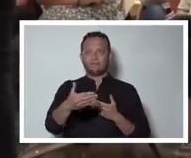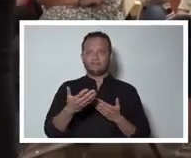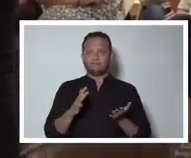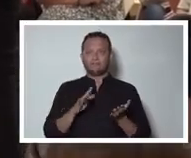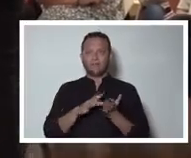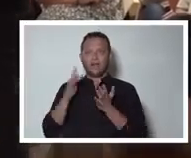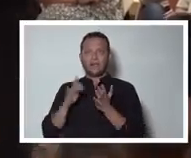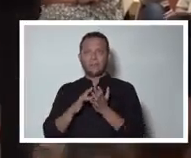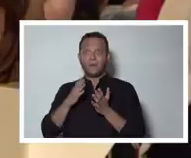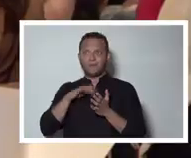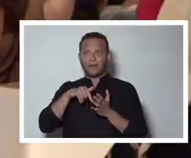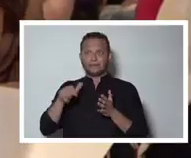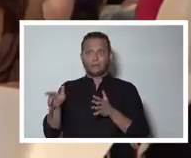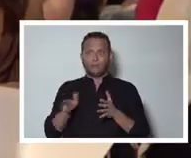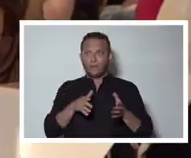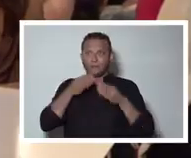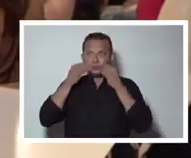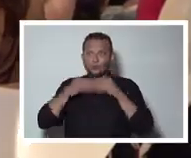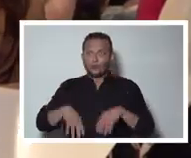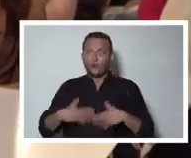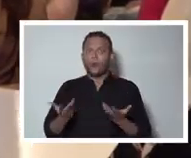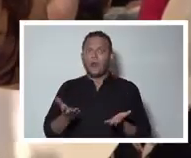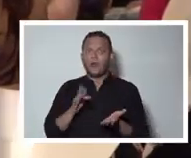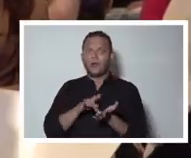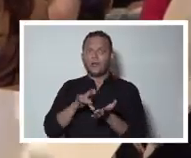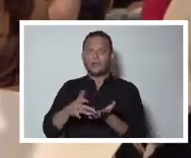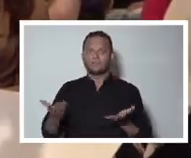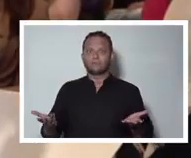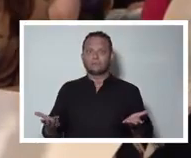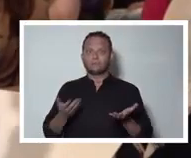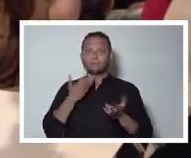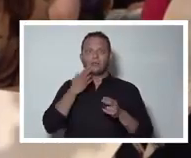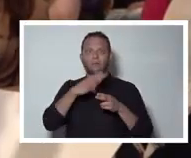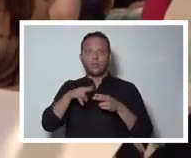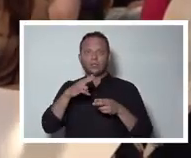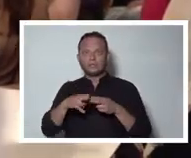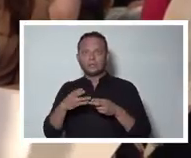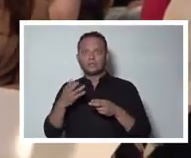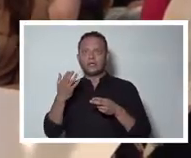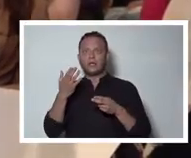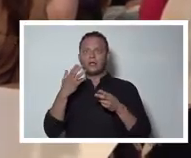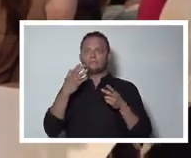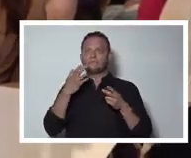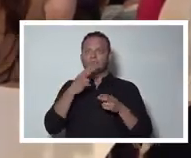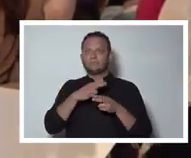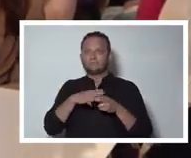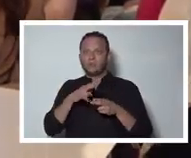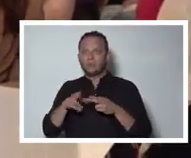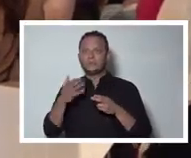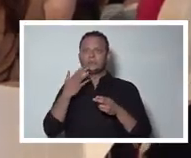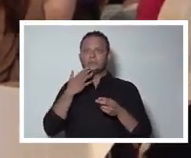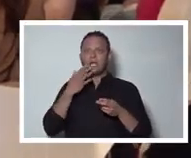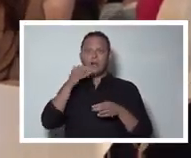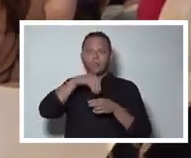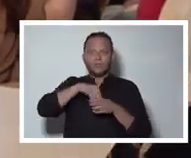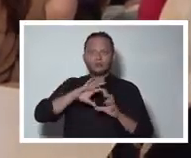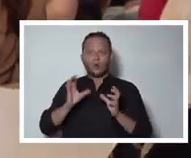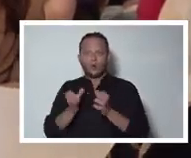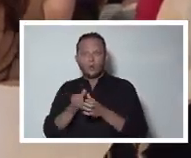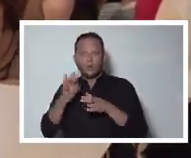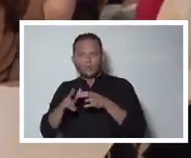agenda para este momento histórico como sujetas políticas como dirigentas políticas como militantes